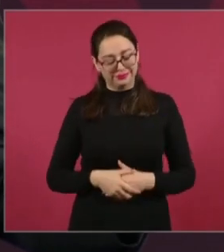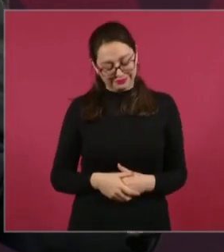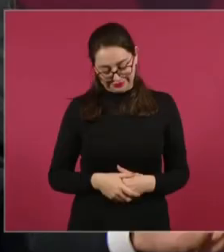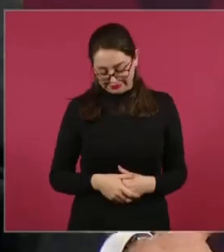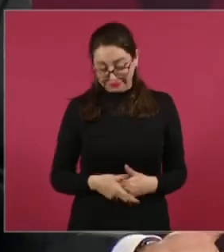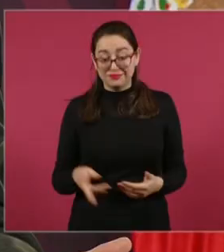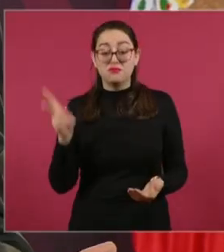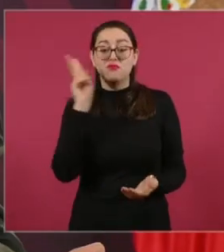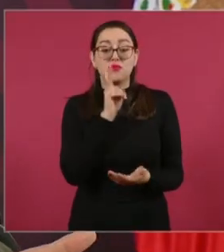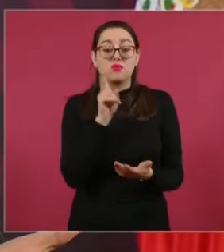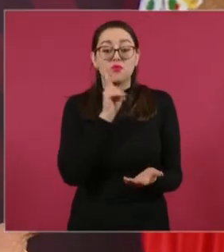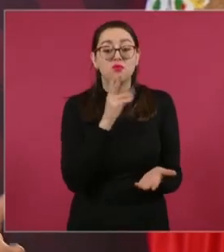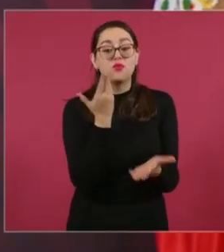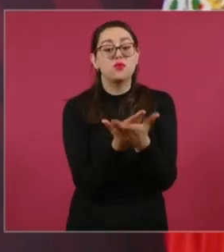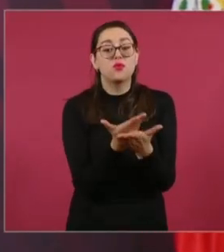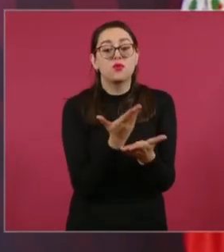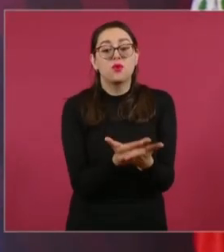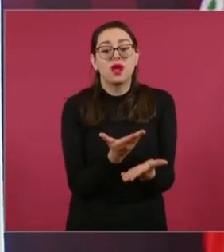pruebas.